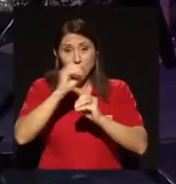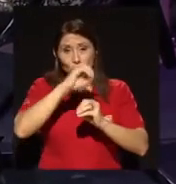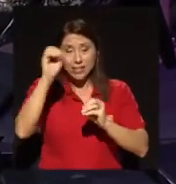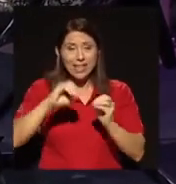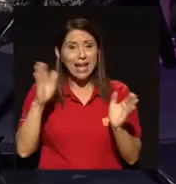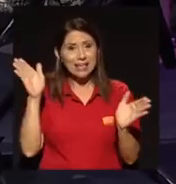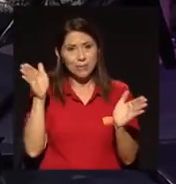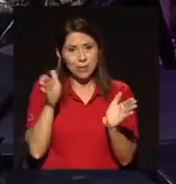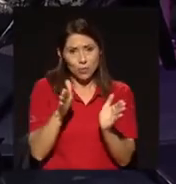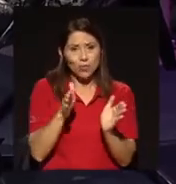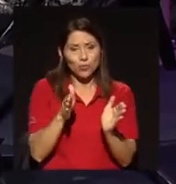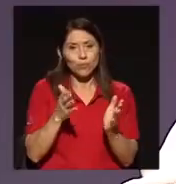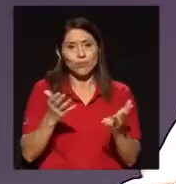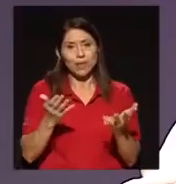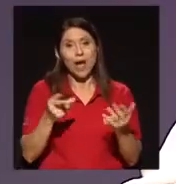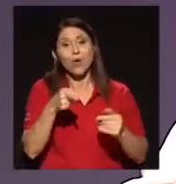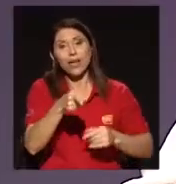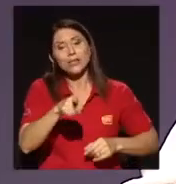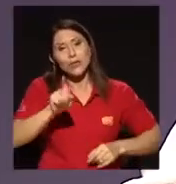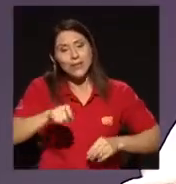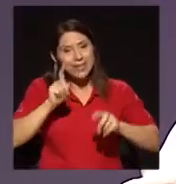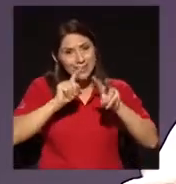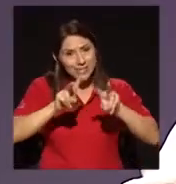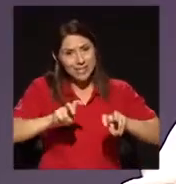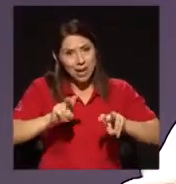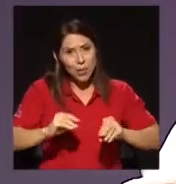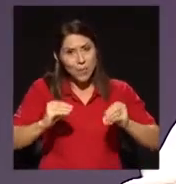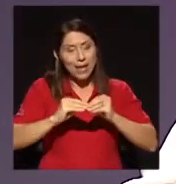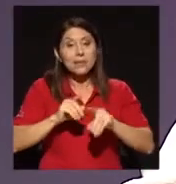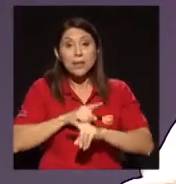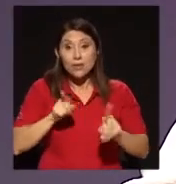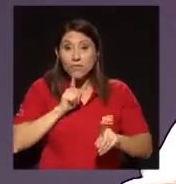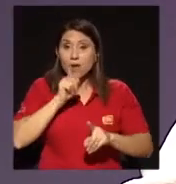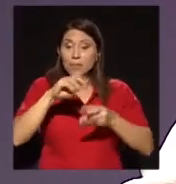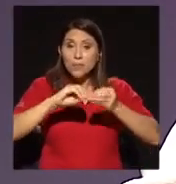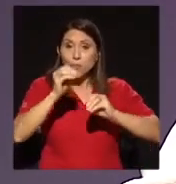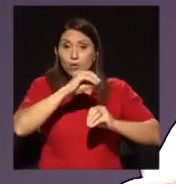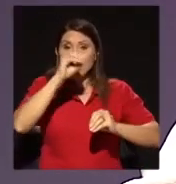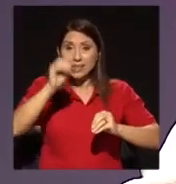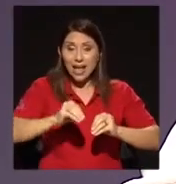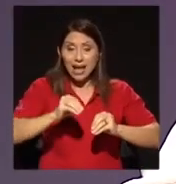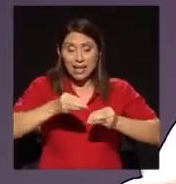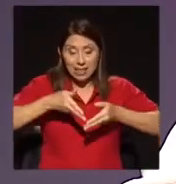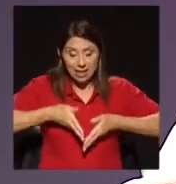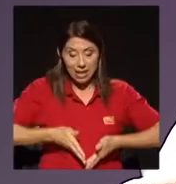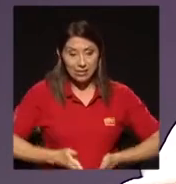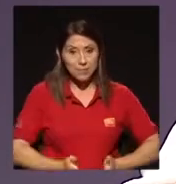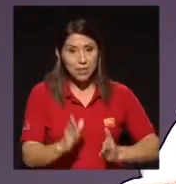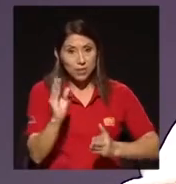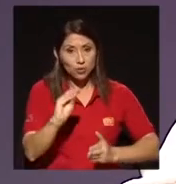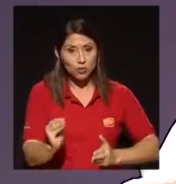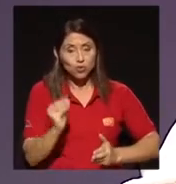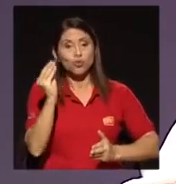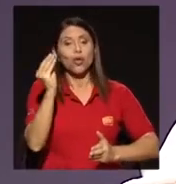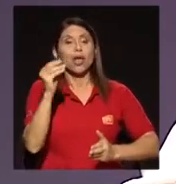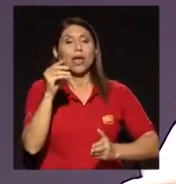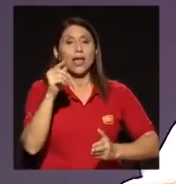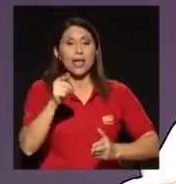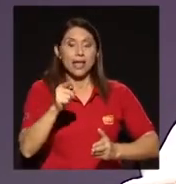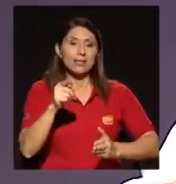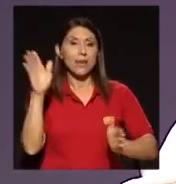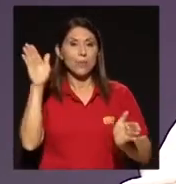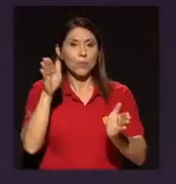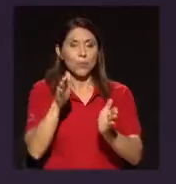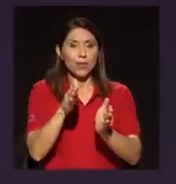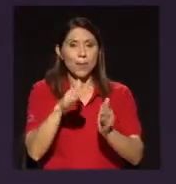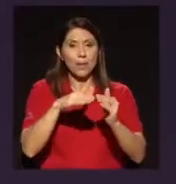es, habría que revisarlo un poquito más, uh-huh. pero hay una reducción en los nacimientos en menores de, tanto de menores de 15 como de menores de